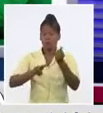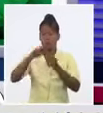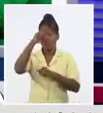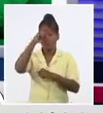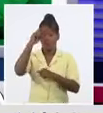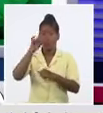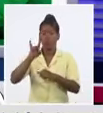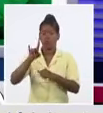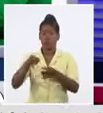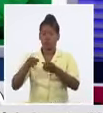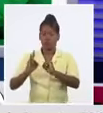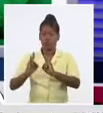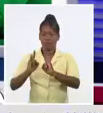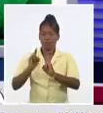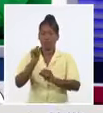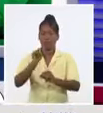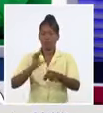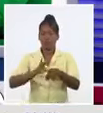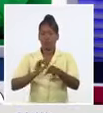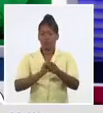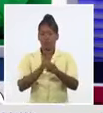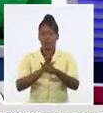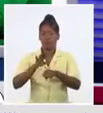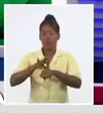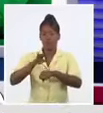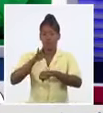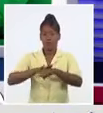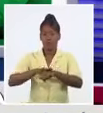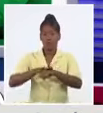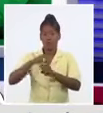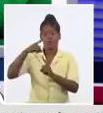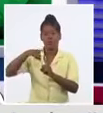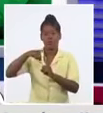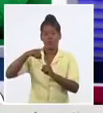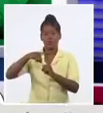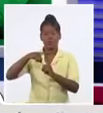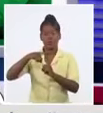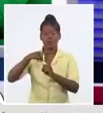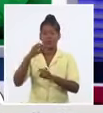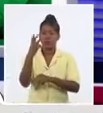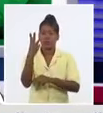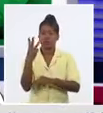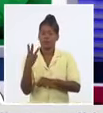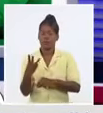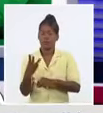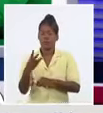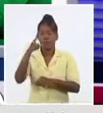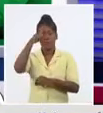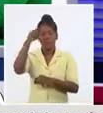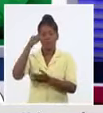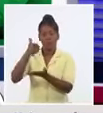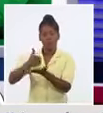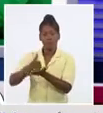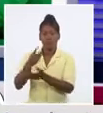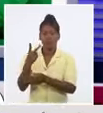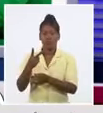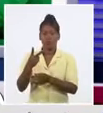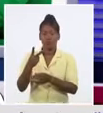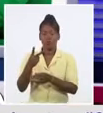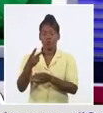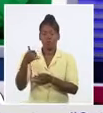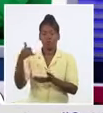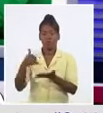personas, de Tahuasco y Trinidad, 3 de cada uno, de Santi Espíritu, 2, y de Jatibonico fallece una